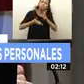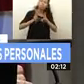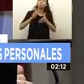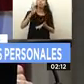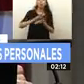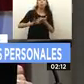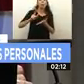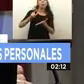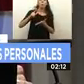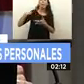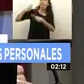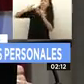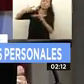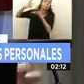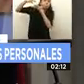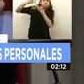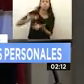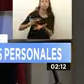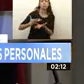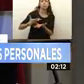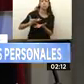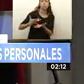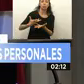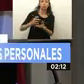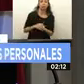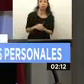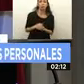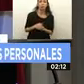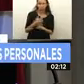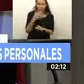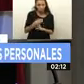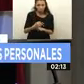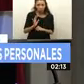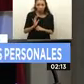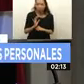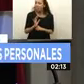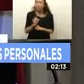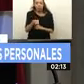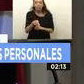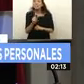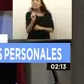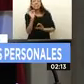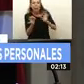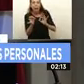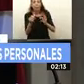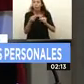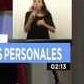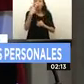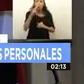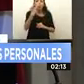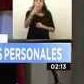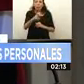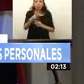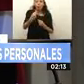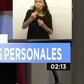pesada herencia y la verdad que nadie sabe cómo se va a hacer para pagar en el año 2020 la